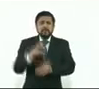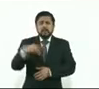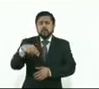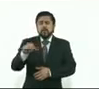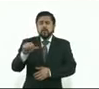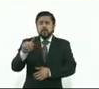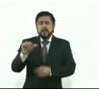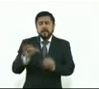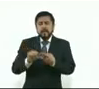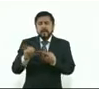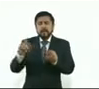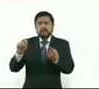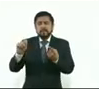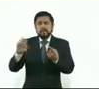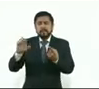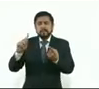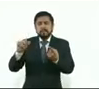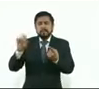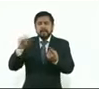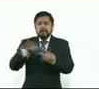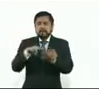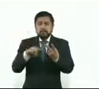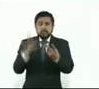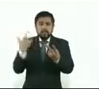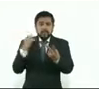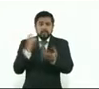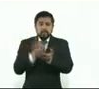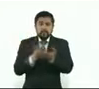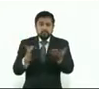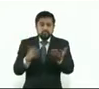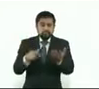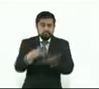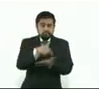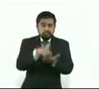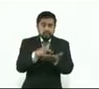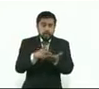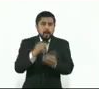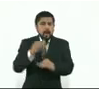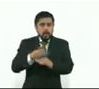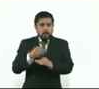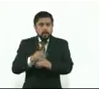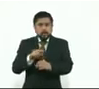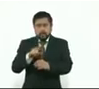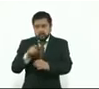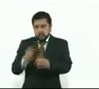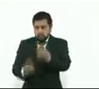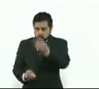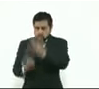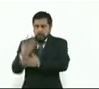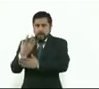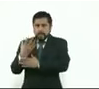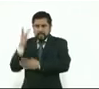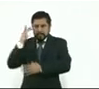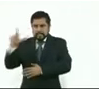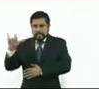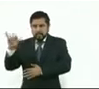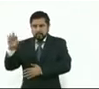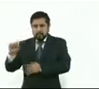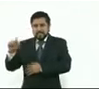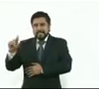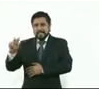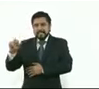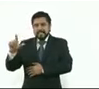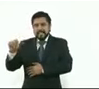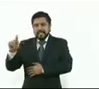estaría una nueva coordinación territorial en San Luis Tlaxcaltemalco, que cubriría varios pueblos de la parte alta de